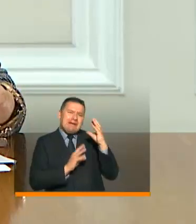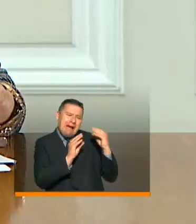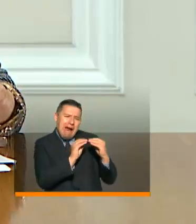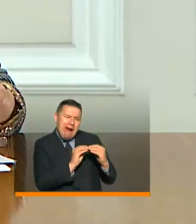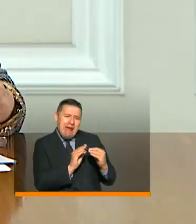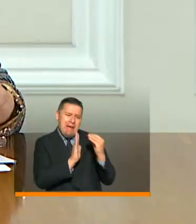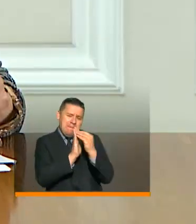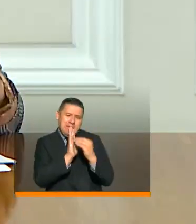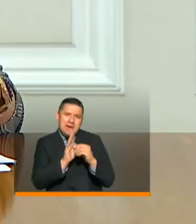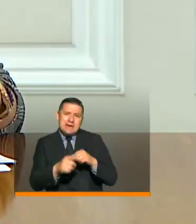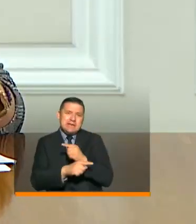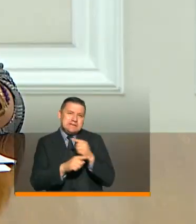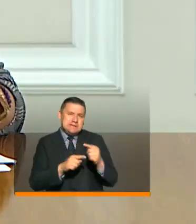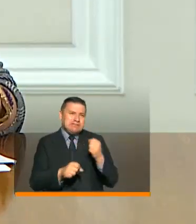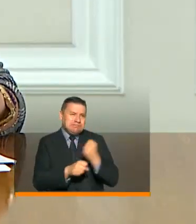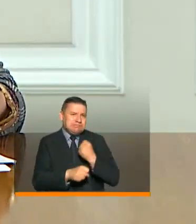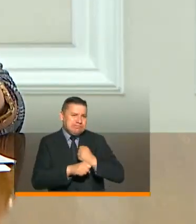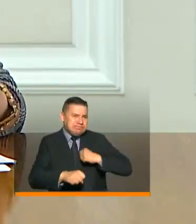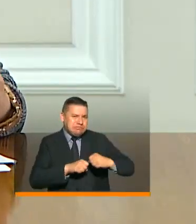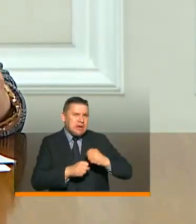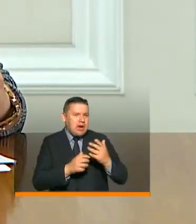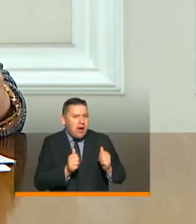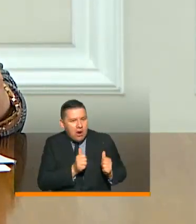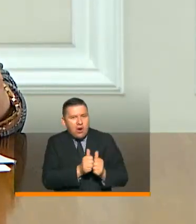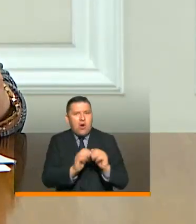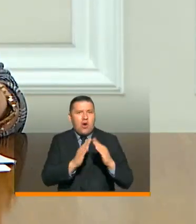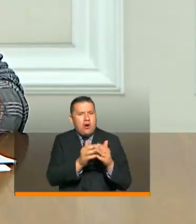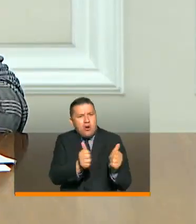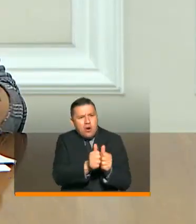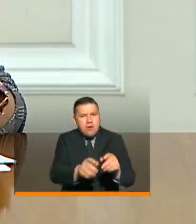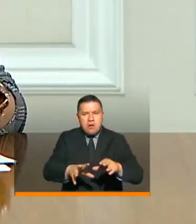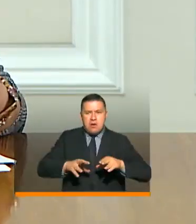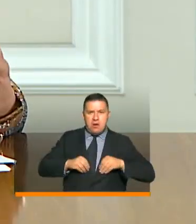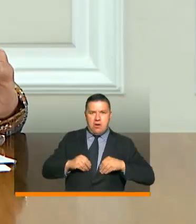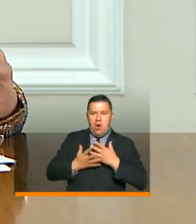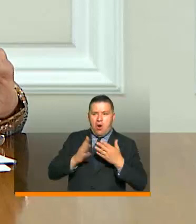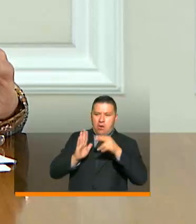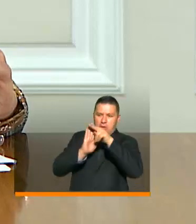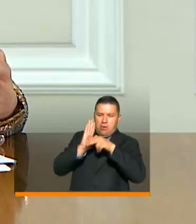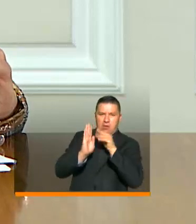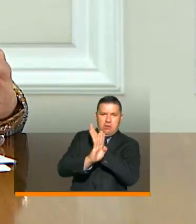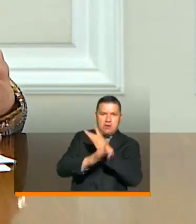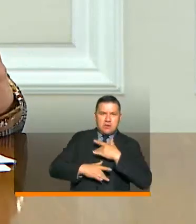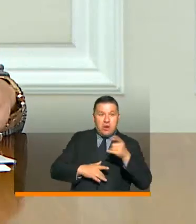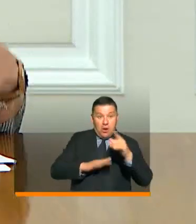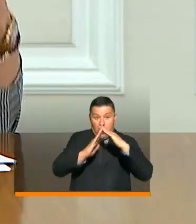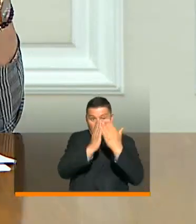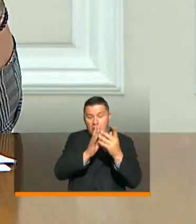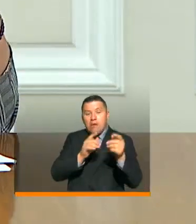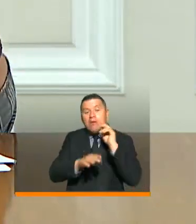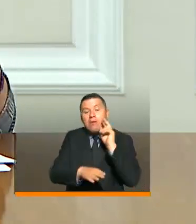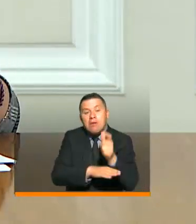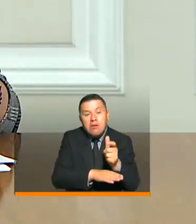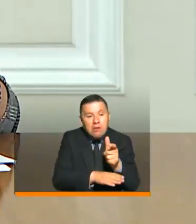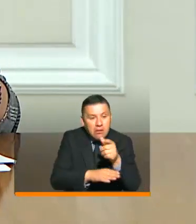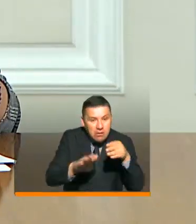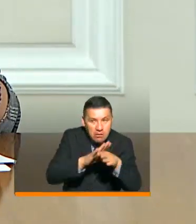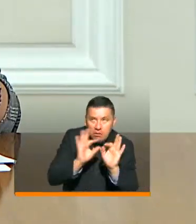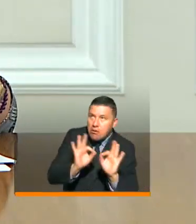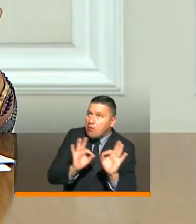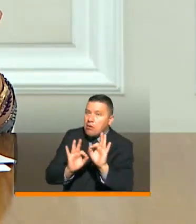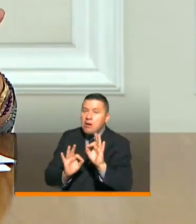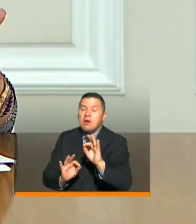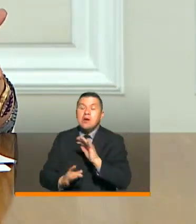también durante esta semana el papel que ha tenido para acompañar a los colegios a adquirir todos los elementos del protocolo de bioseguridad, trabajo de la mano